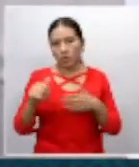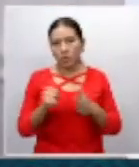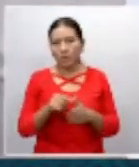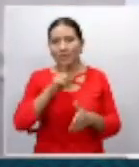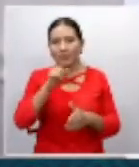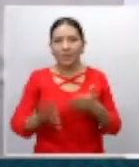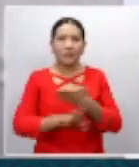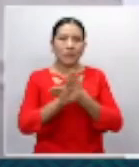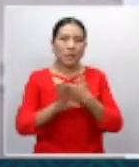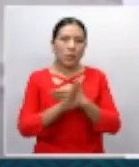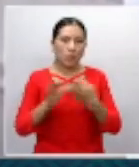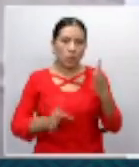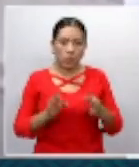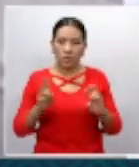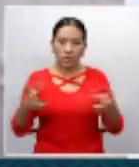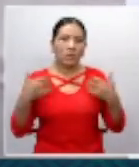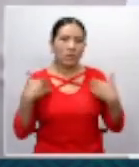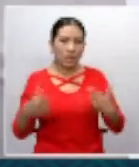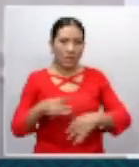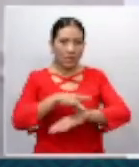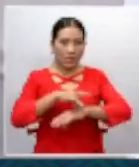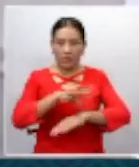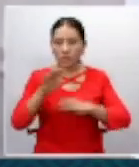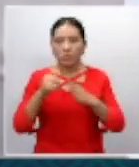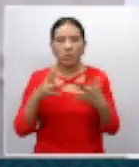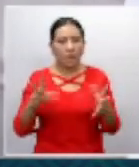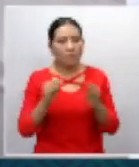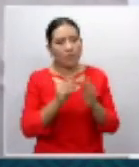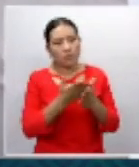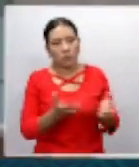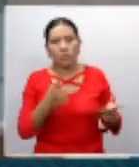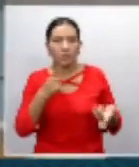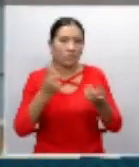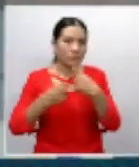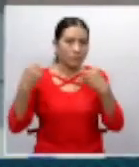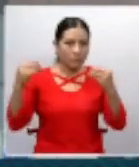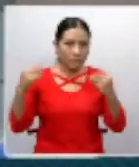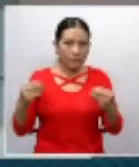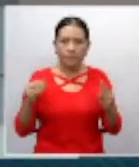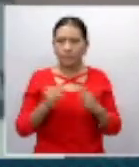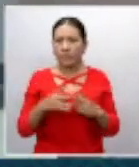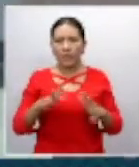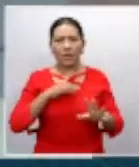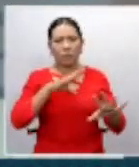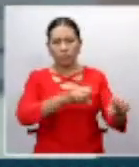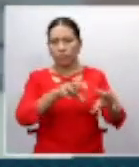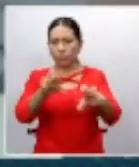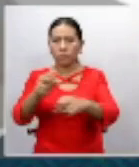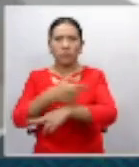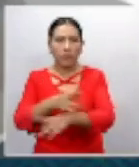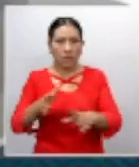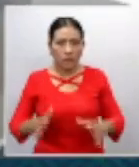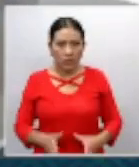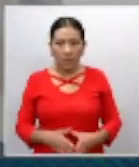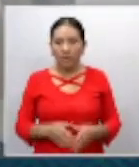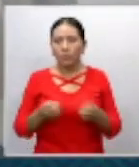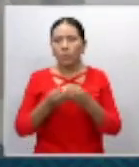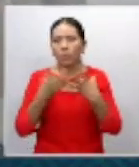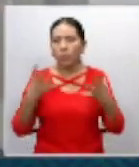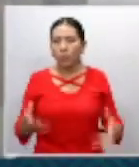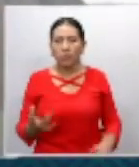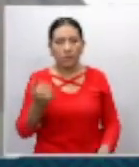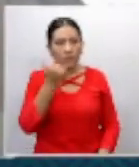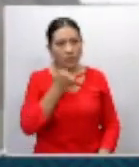jurídica, con la tenencia de la tierra, con los cupos de exportación, los avasallamientos, los insufribles bloqueos,